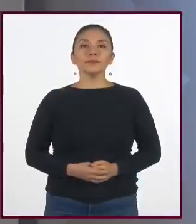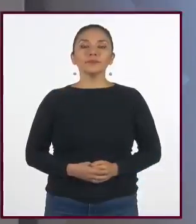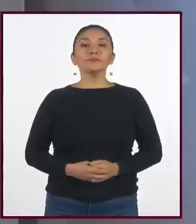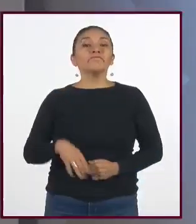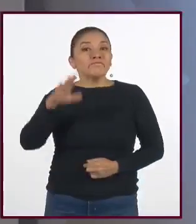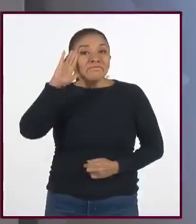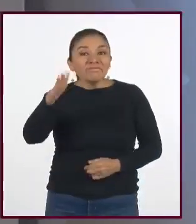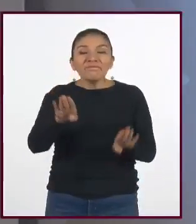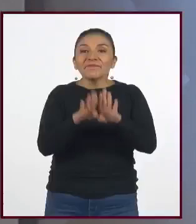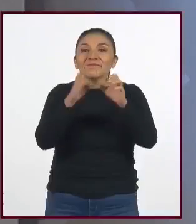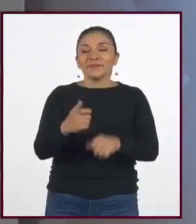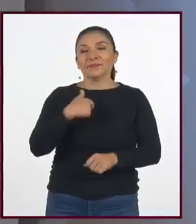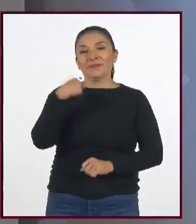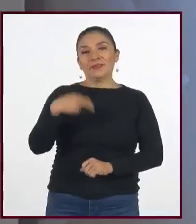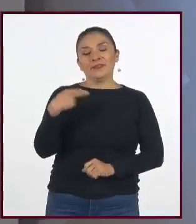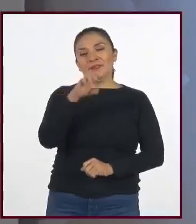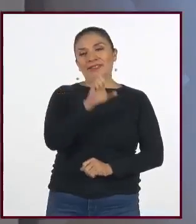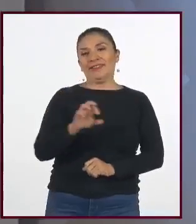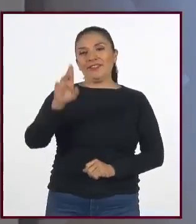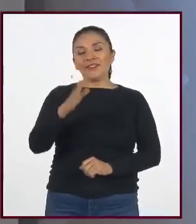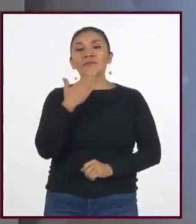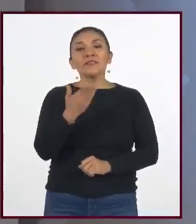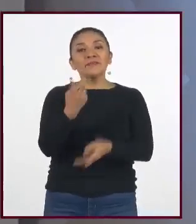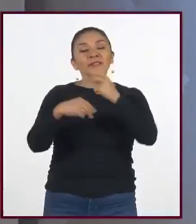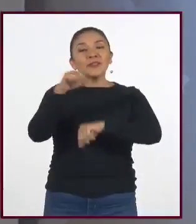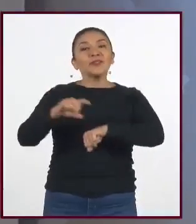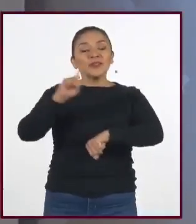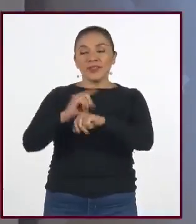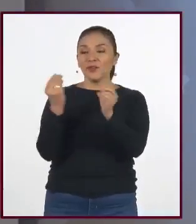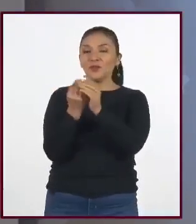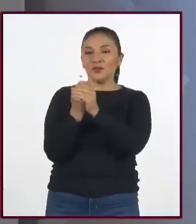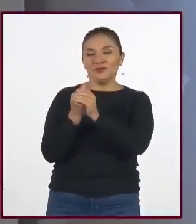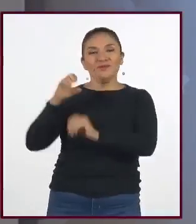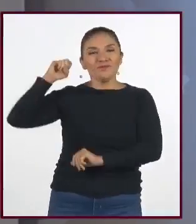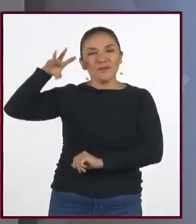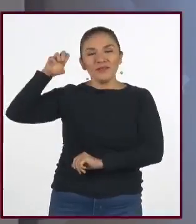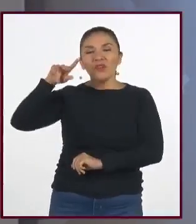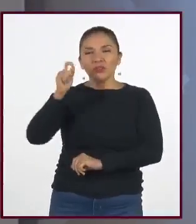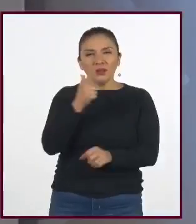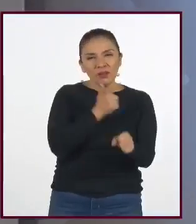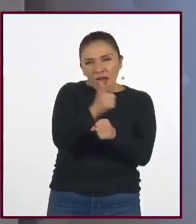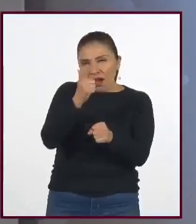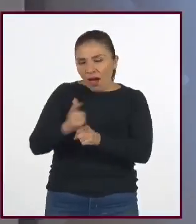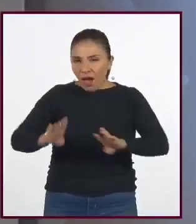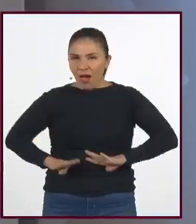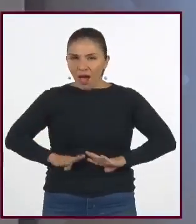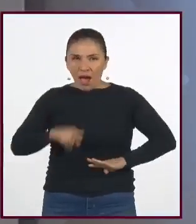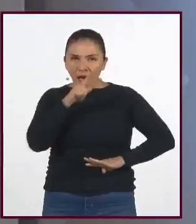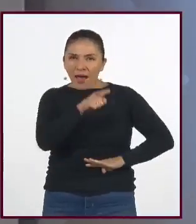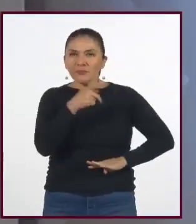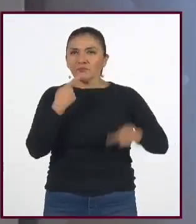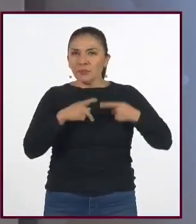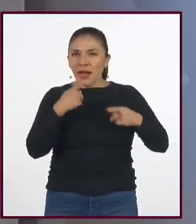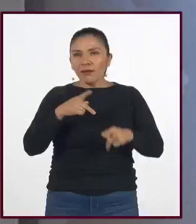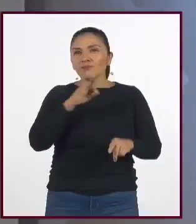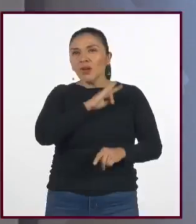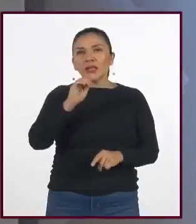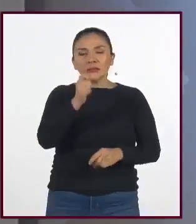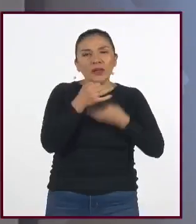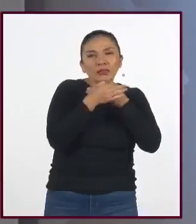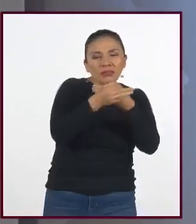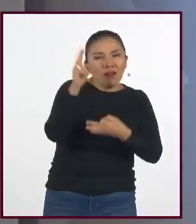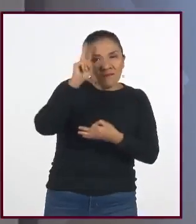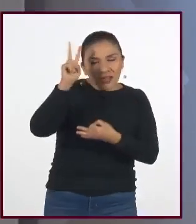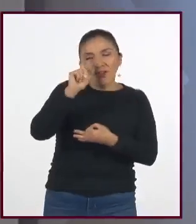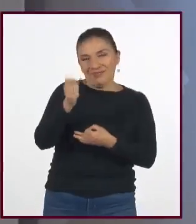Hola, ¿qué tal? Soy Enrique Rodal y les doy la bienvenida al seminario virtual Detección de conductas asociadas al consumo de sustancias como parte de la